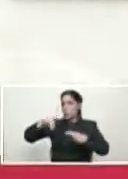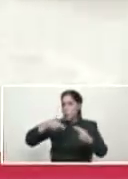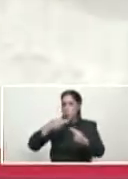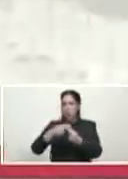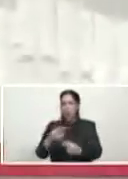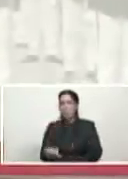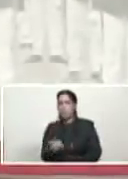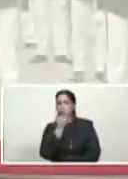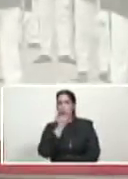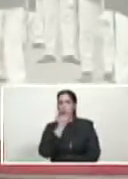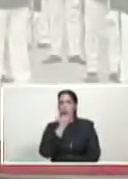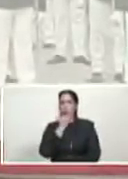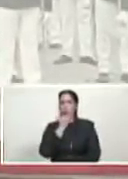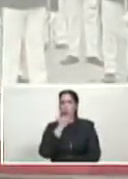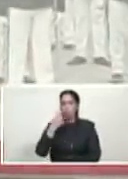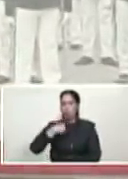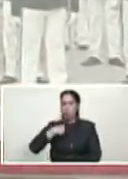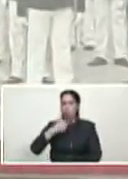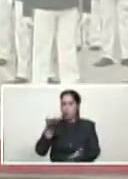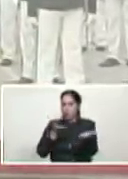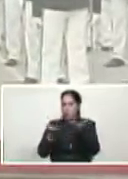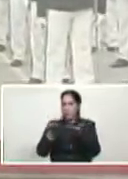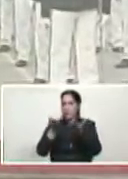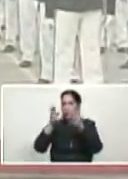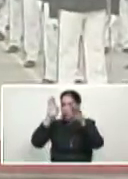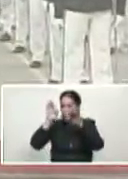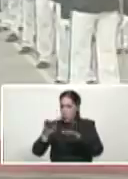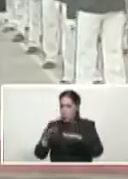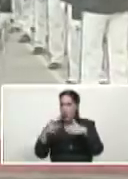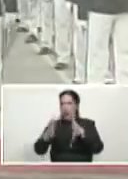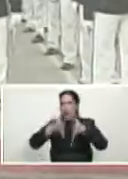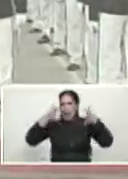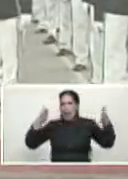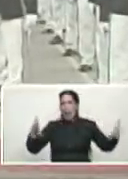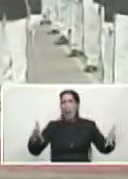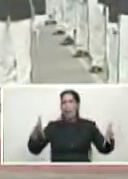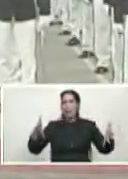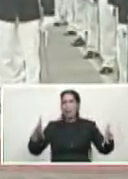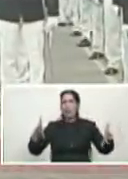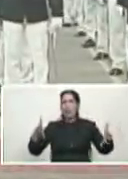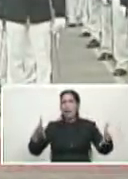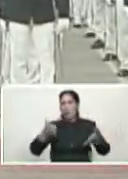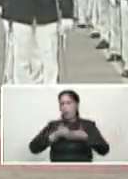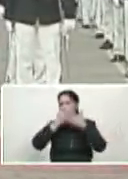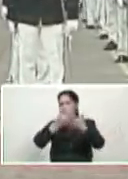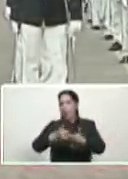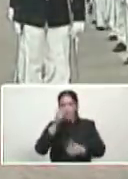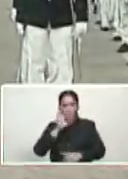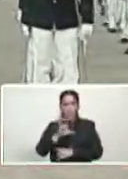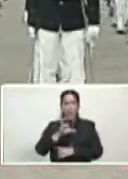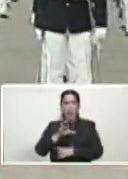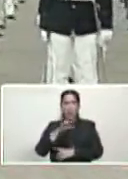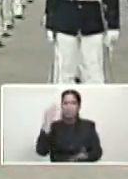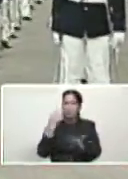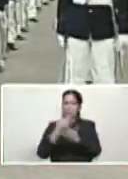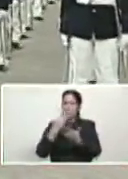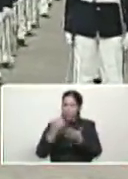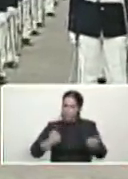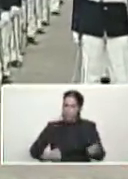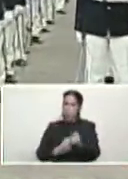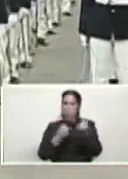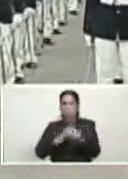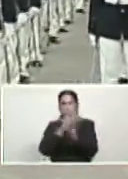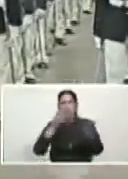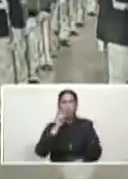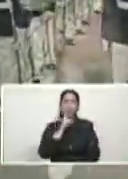fallaré, que estaré al servicio de las grandes causas de la patria y que cuento con ustedes para siempre, en nombre de